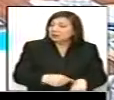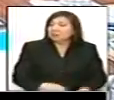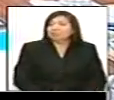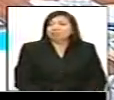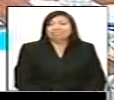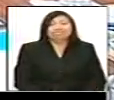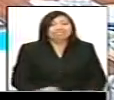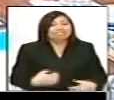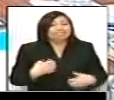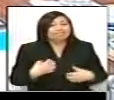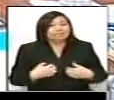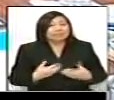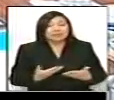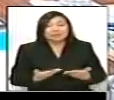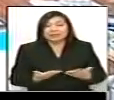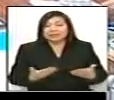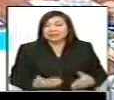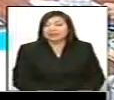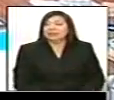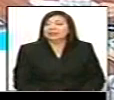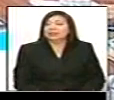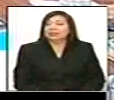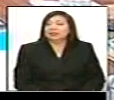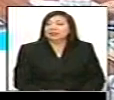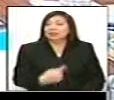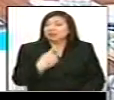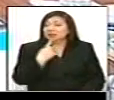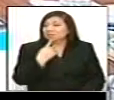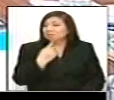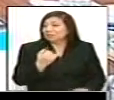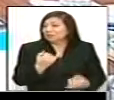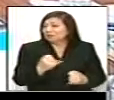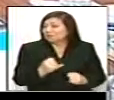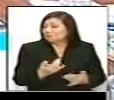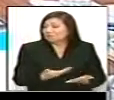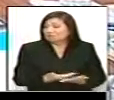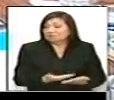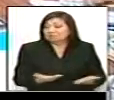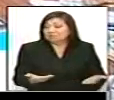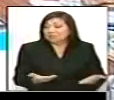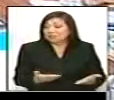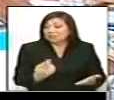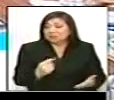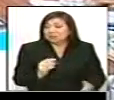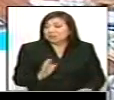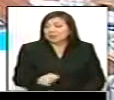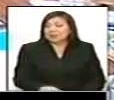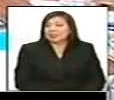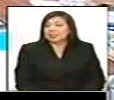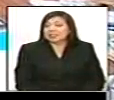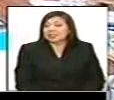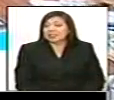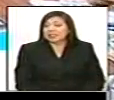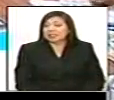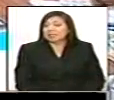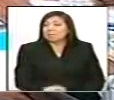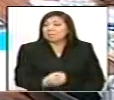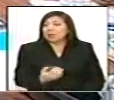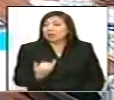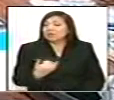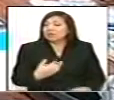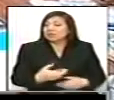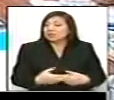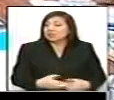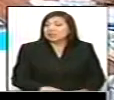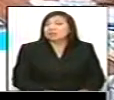tan desalentador, en realidad el informal es informal no por él, sino precisamente por este